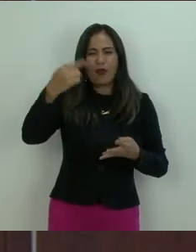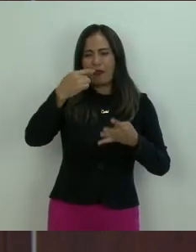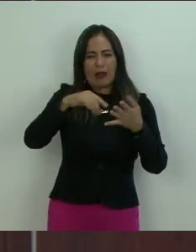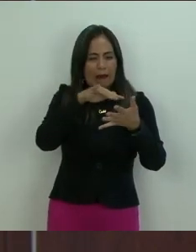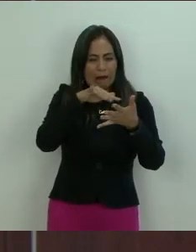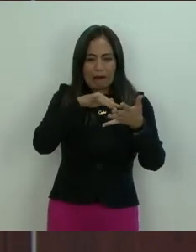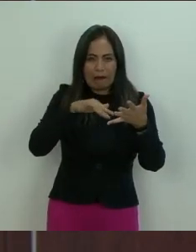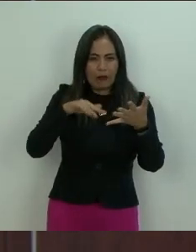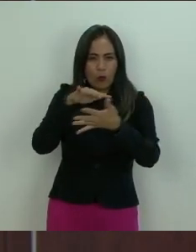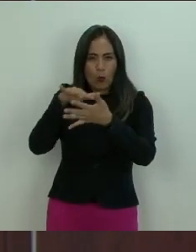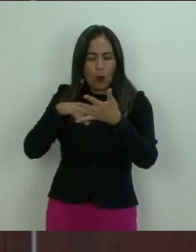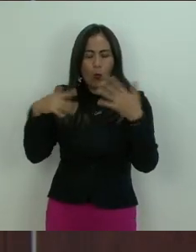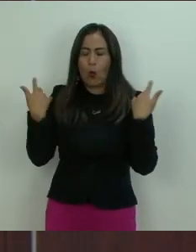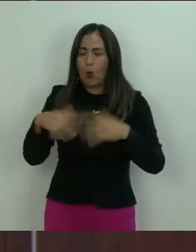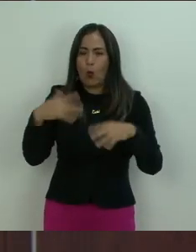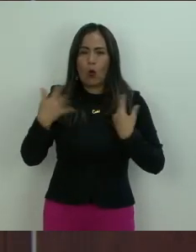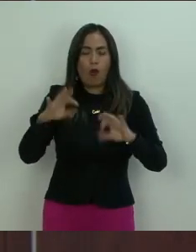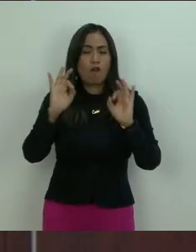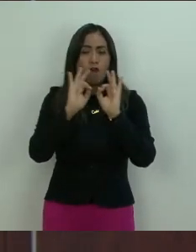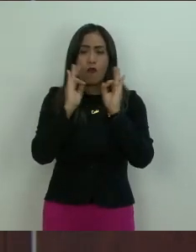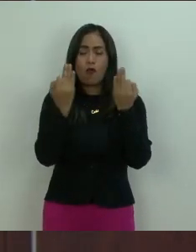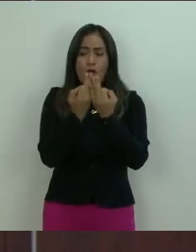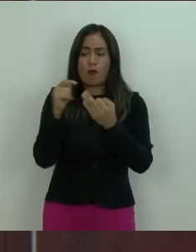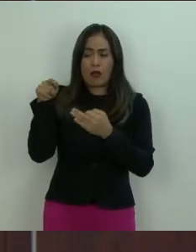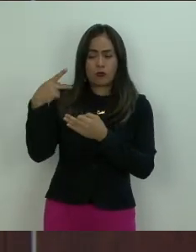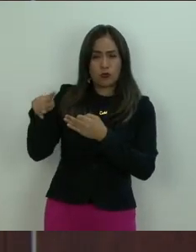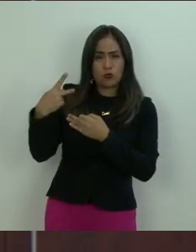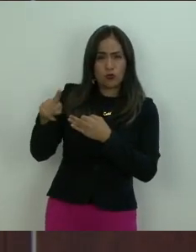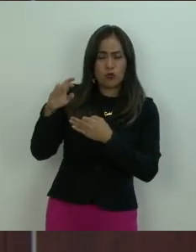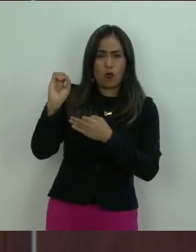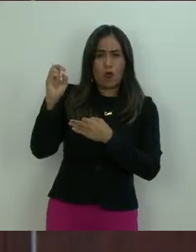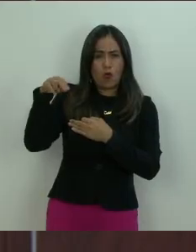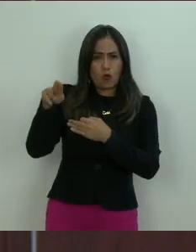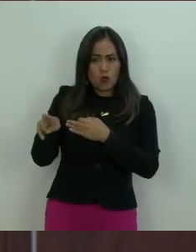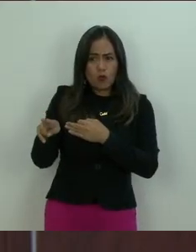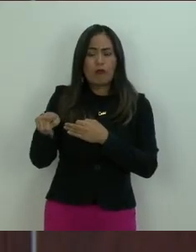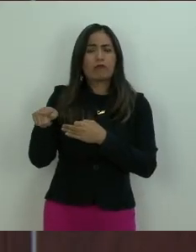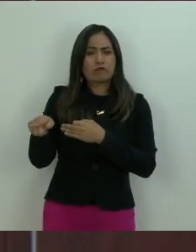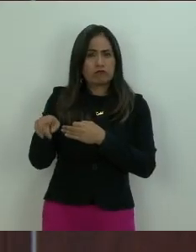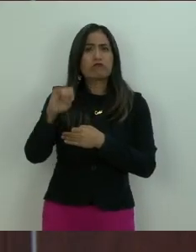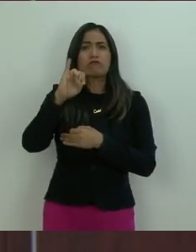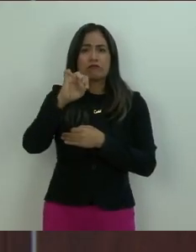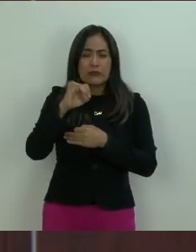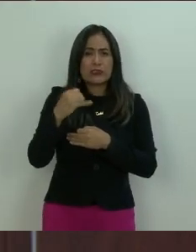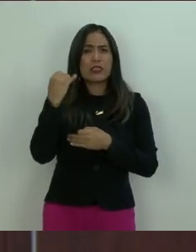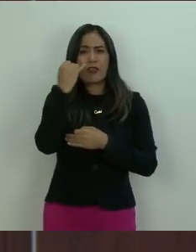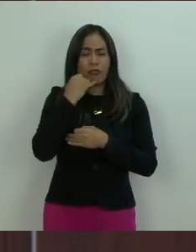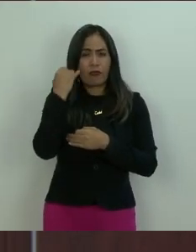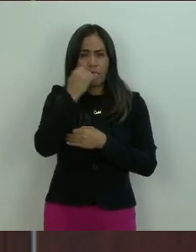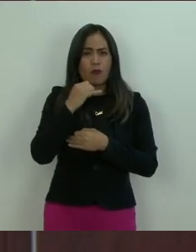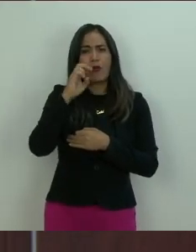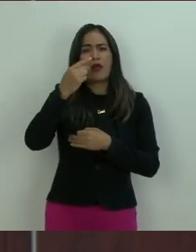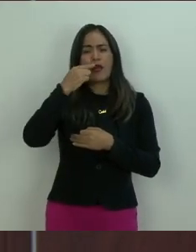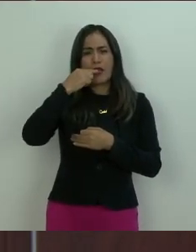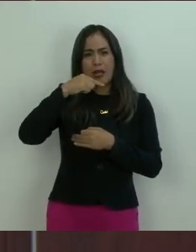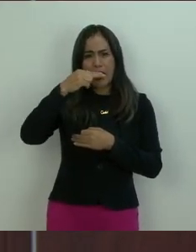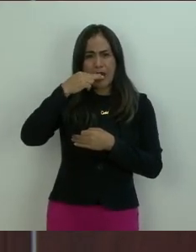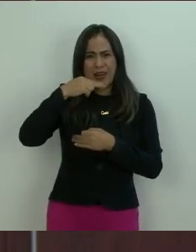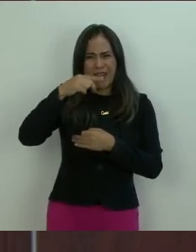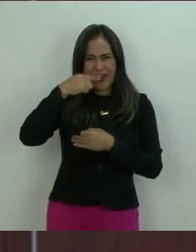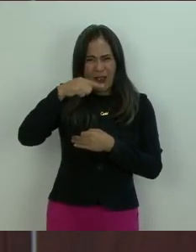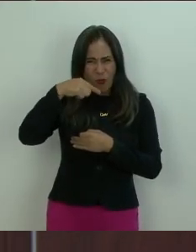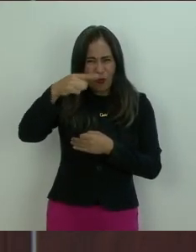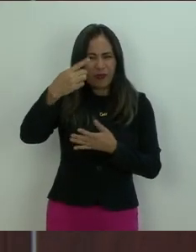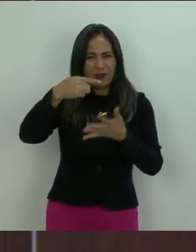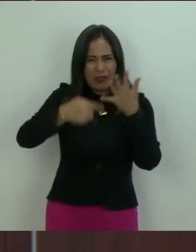una maravilla que con el formato de Naciones Unidas te encuentres algo escrito en náhuatl desde Ginebra, pero no